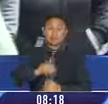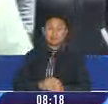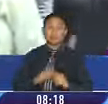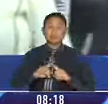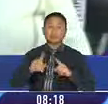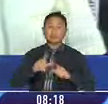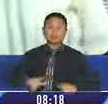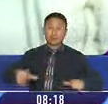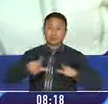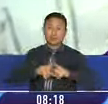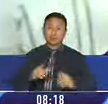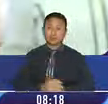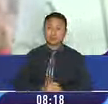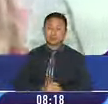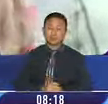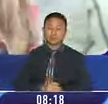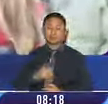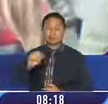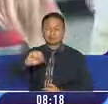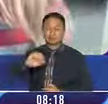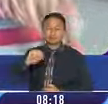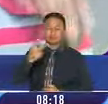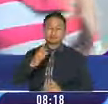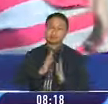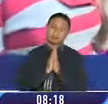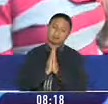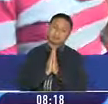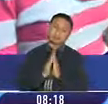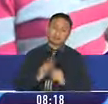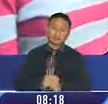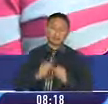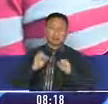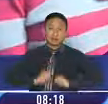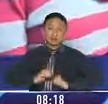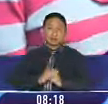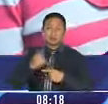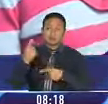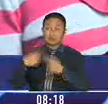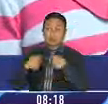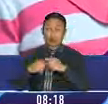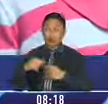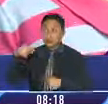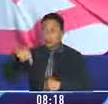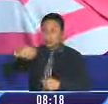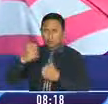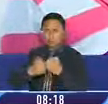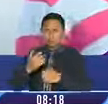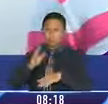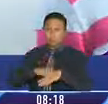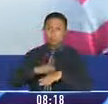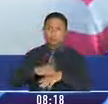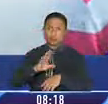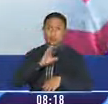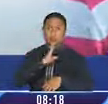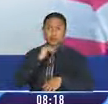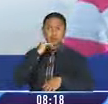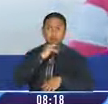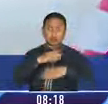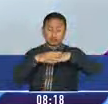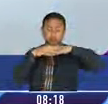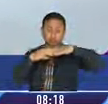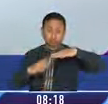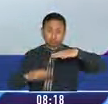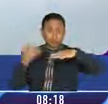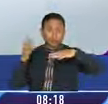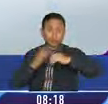sectores del norte de la ciudad. Sí, aparte de eso necesitamos buenos sumideros, tenemos negocios que se han visto muy afectados por esto, más que nada